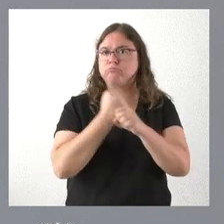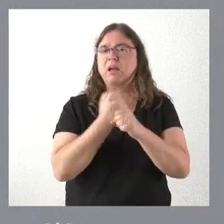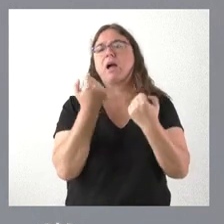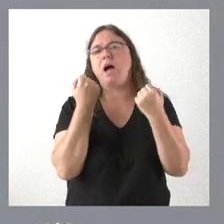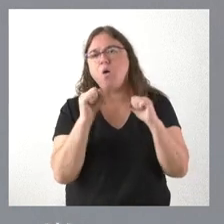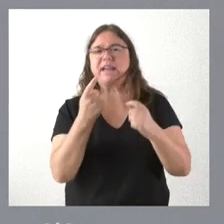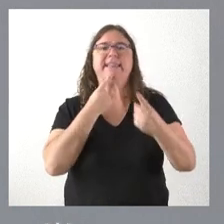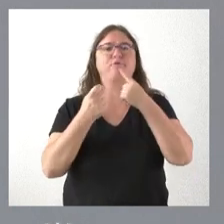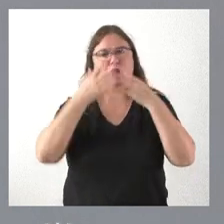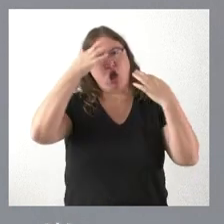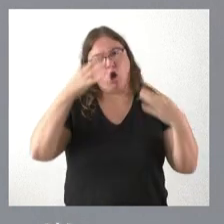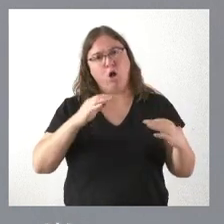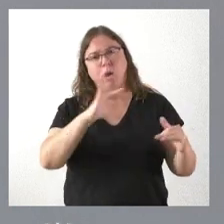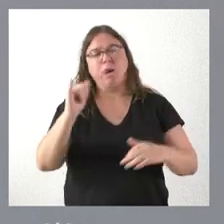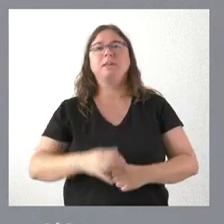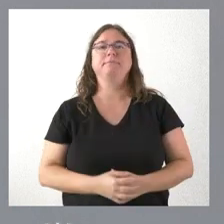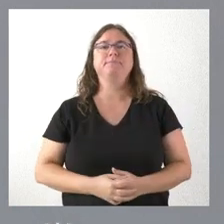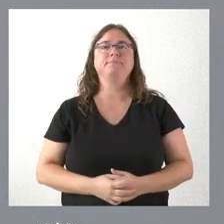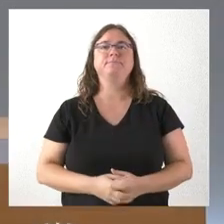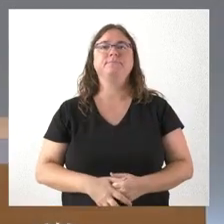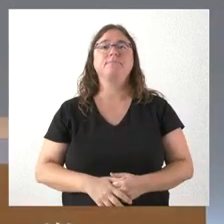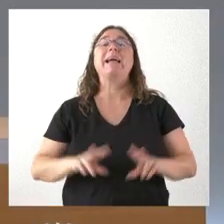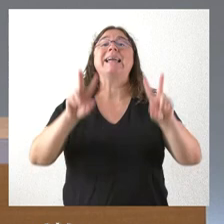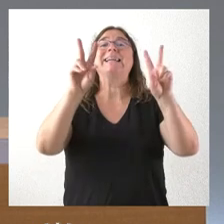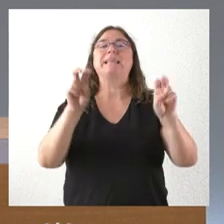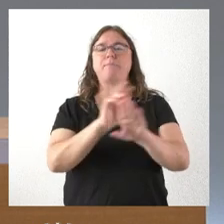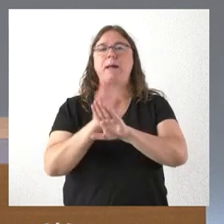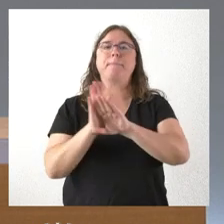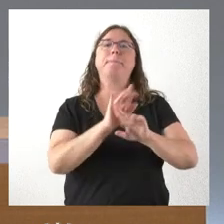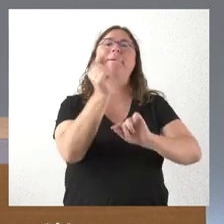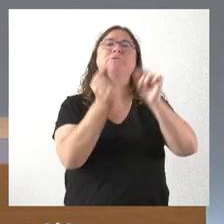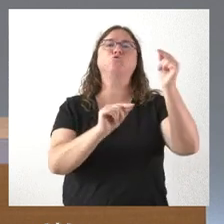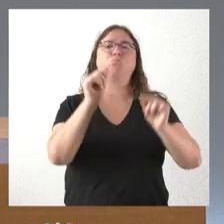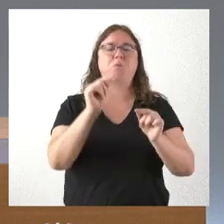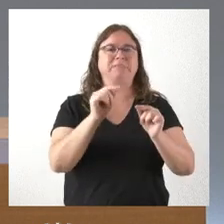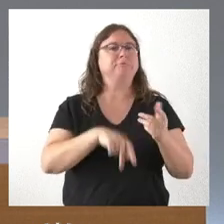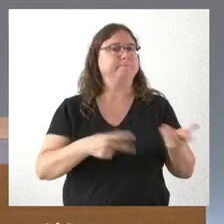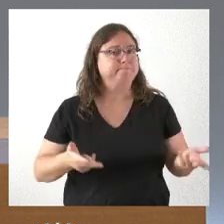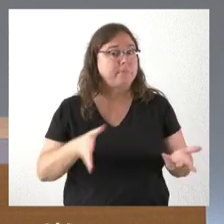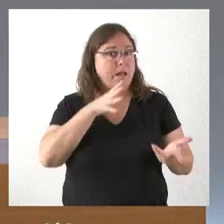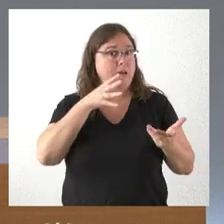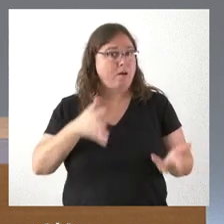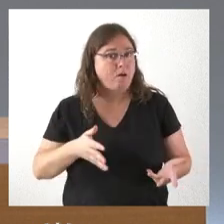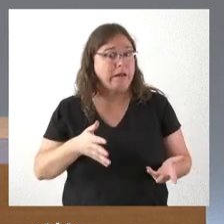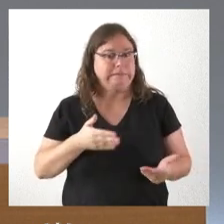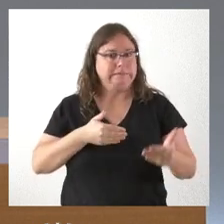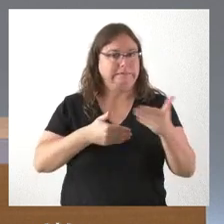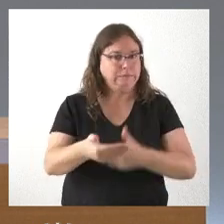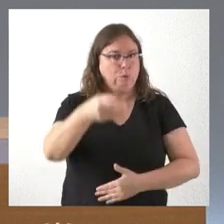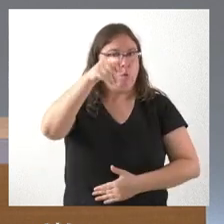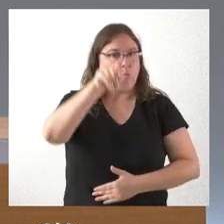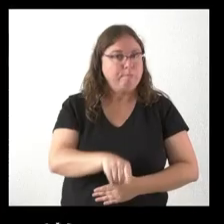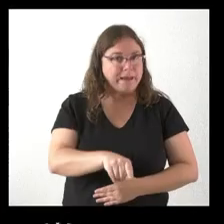dificultades lógicamente que no son pocas Y ya sobre el tema presupuestario en general llegados a este punto a un mes de que se